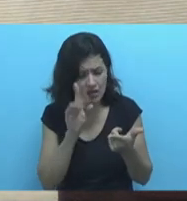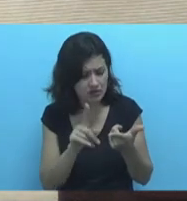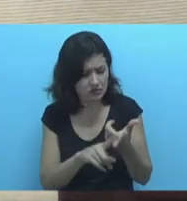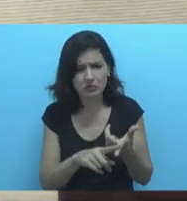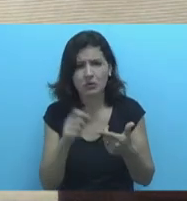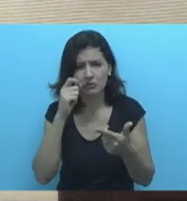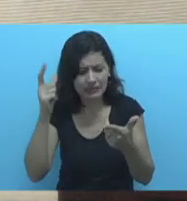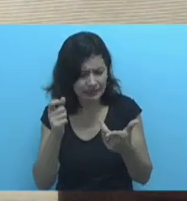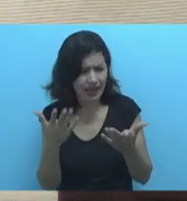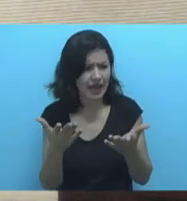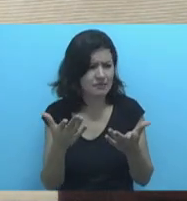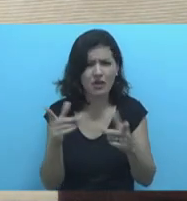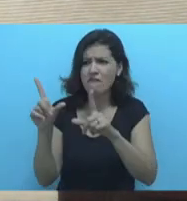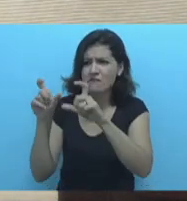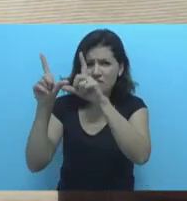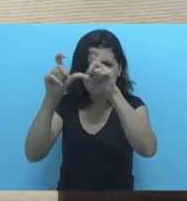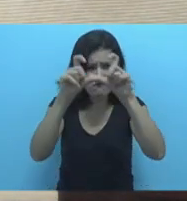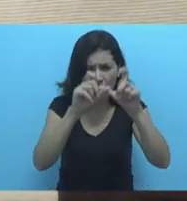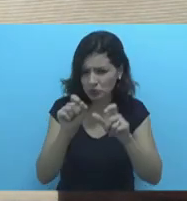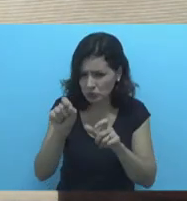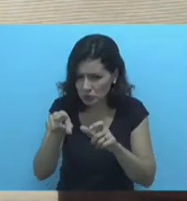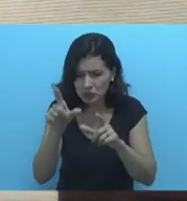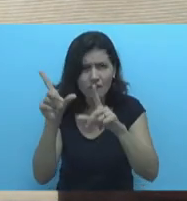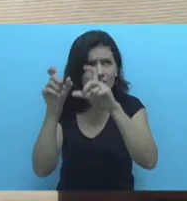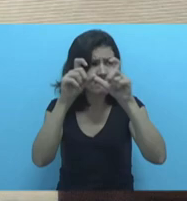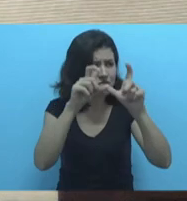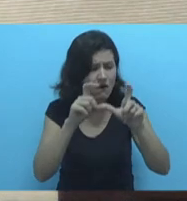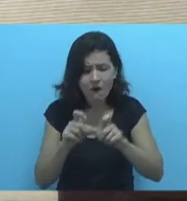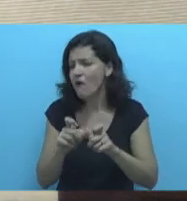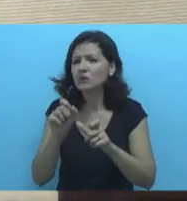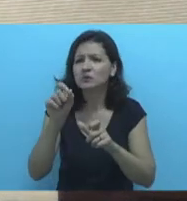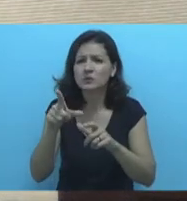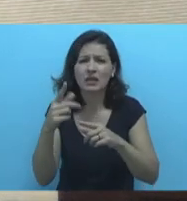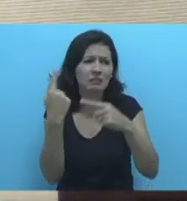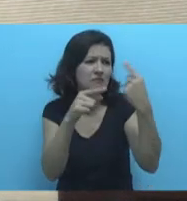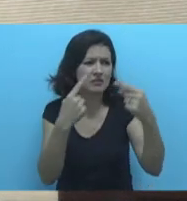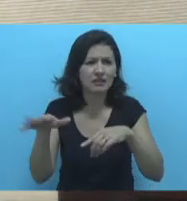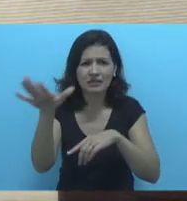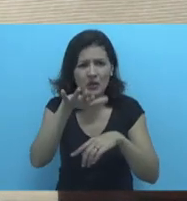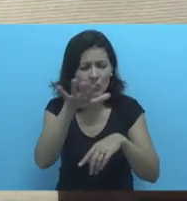lugares de los más diversos. Y yo decía hoy que